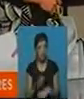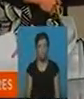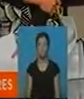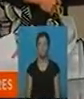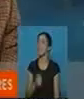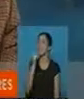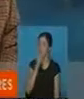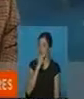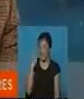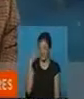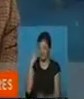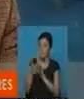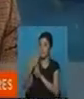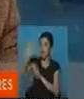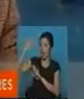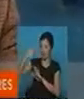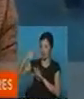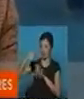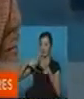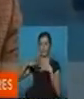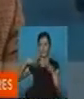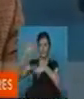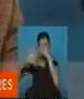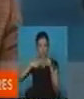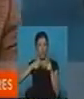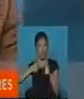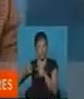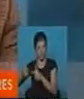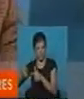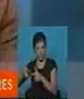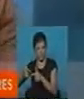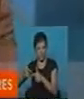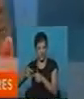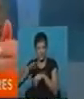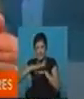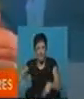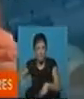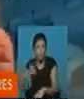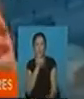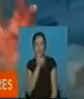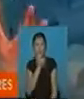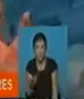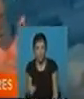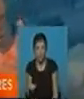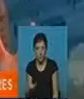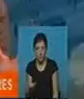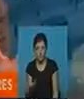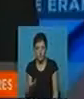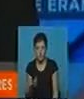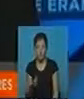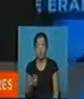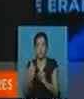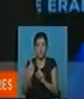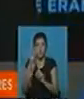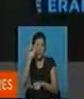tomemos los últimos atentados y violentos que ha habido en Estados Unidos, o masacres de niños, y esto no inmuta al